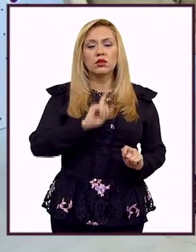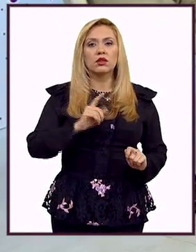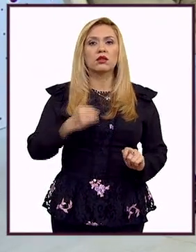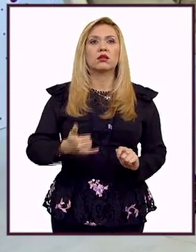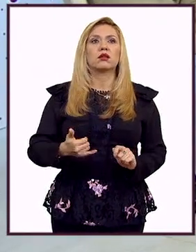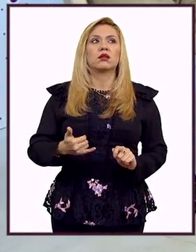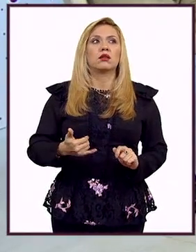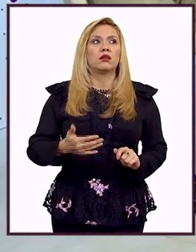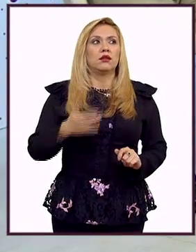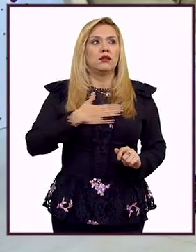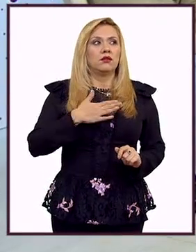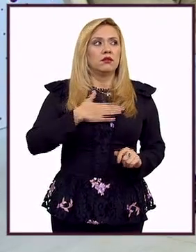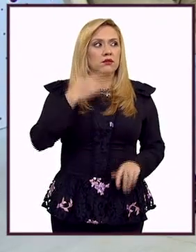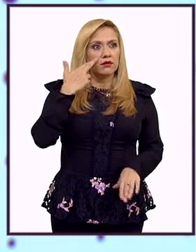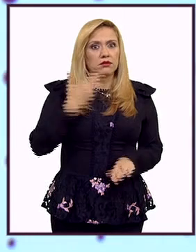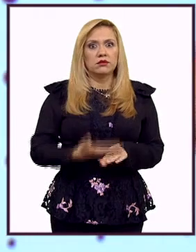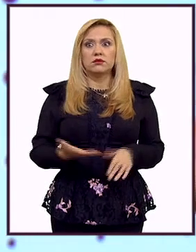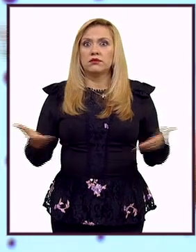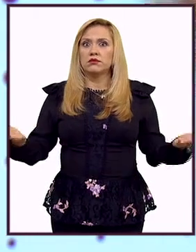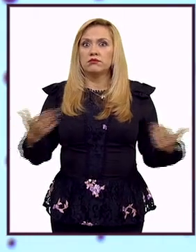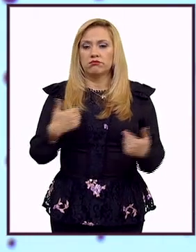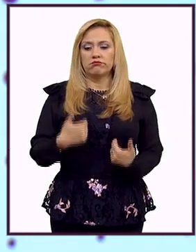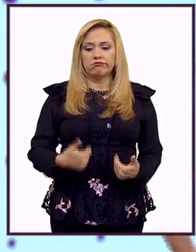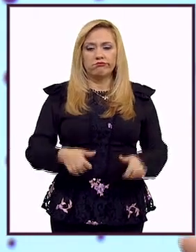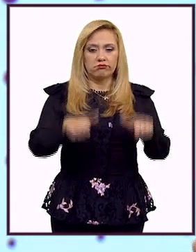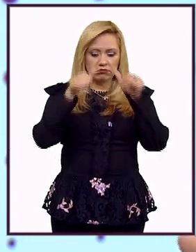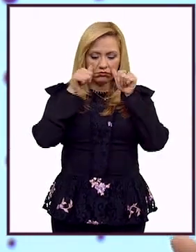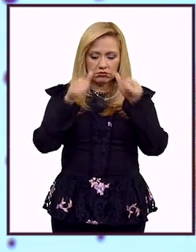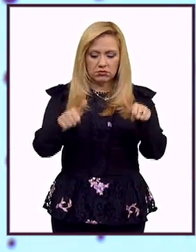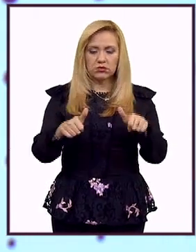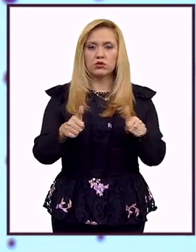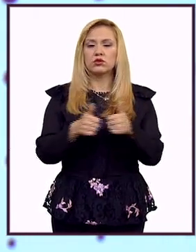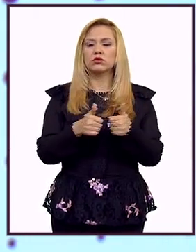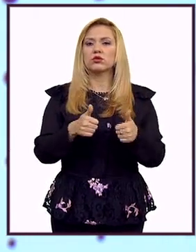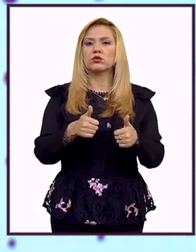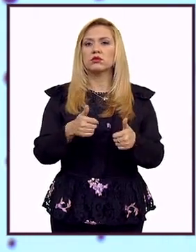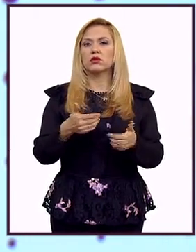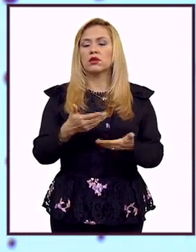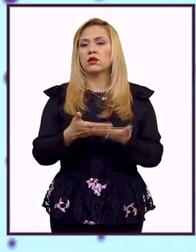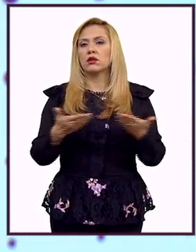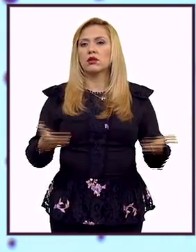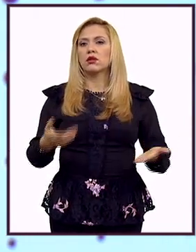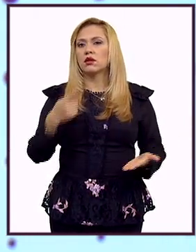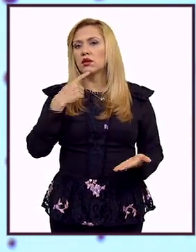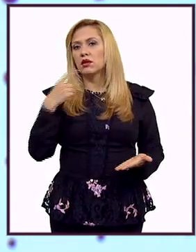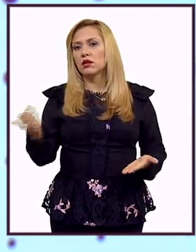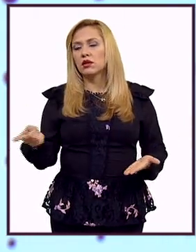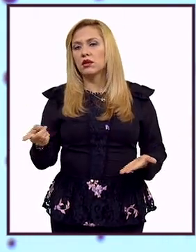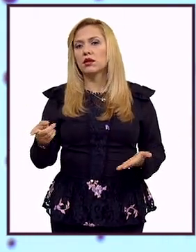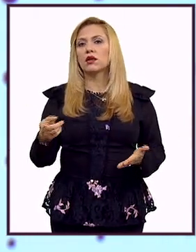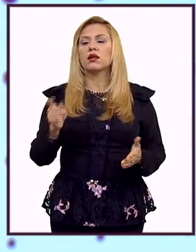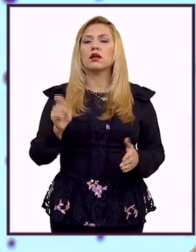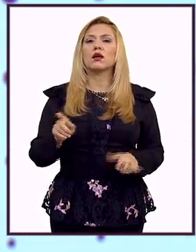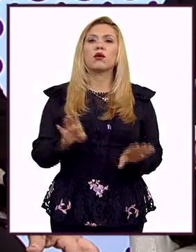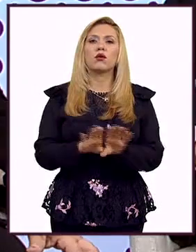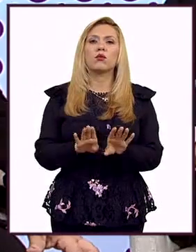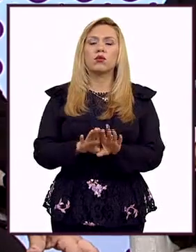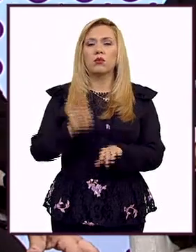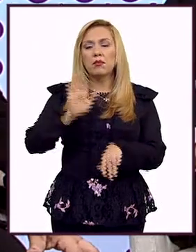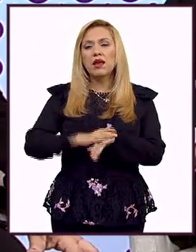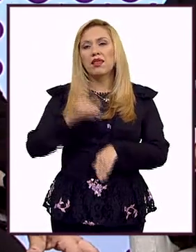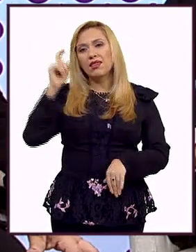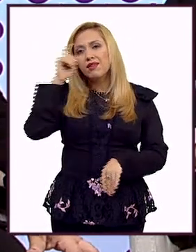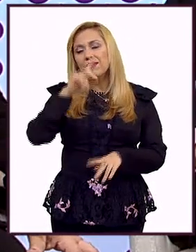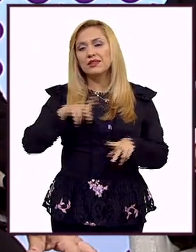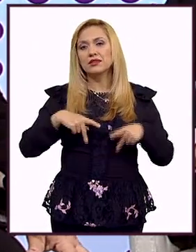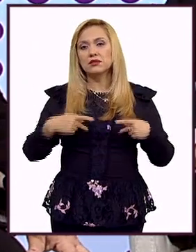ser cabeza de familia y tiene que responder, digamos, por otro tipo de obligaciones, lo que la deja en una situación de vulnerabilidad aún mayor. En